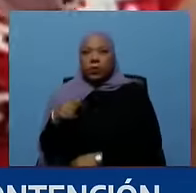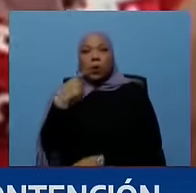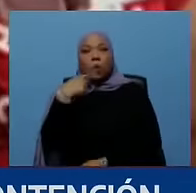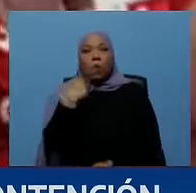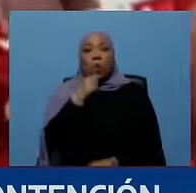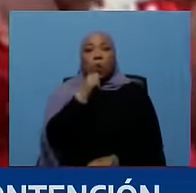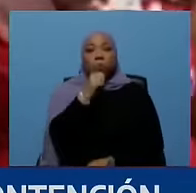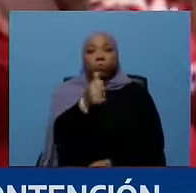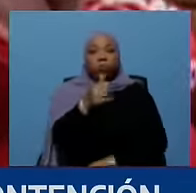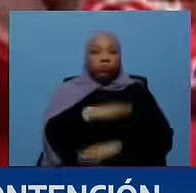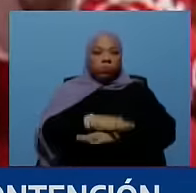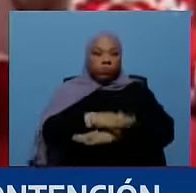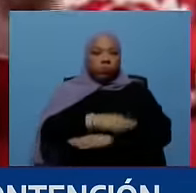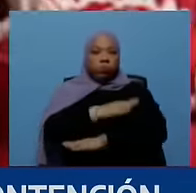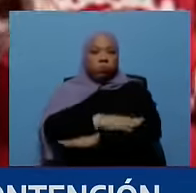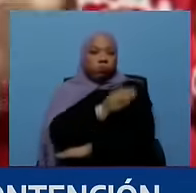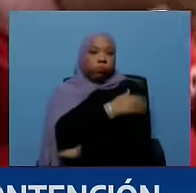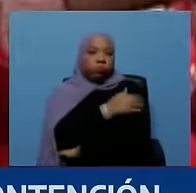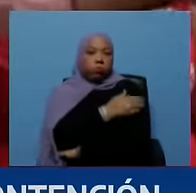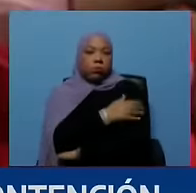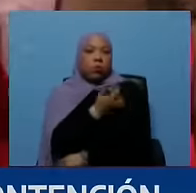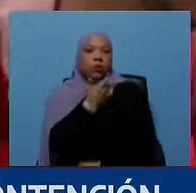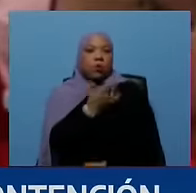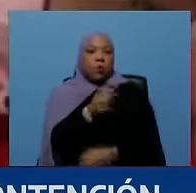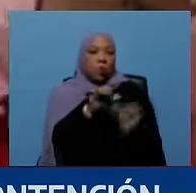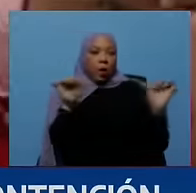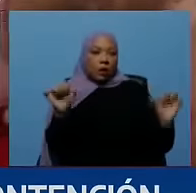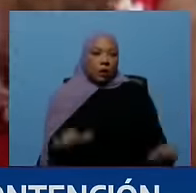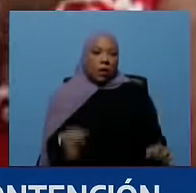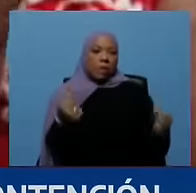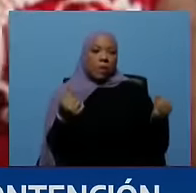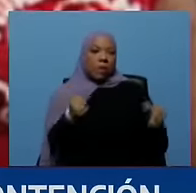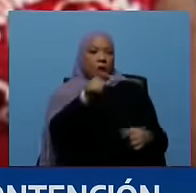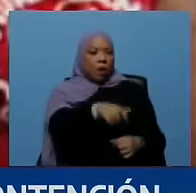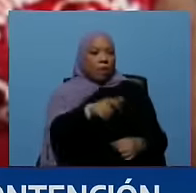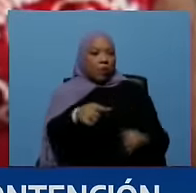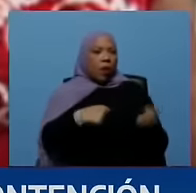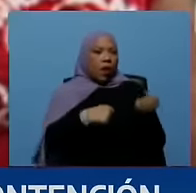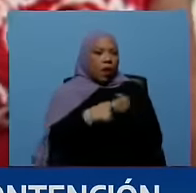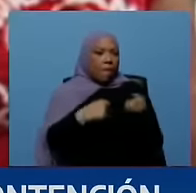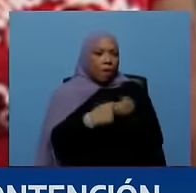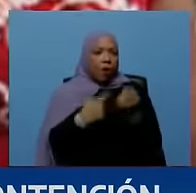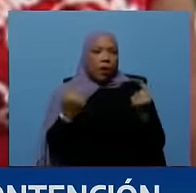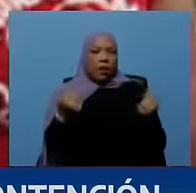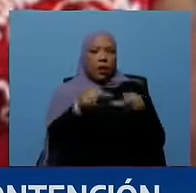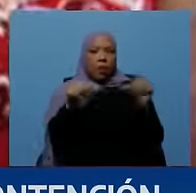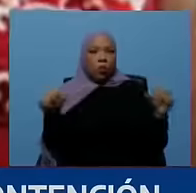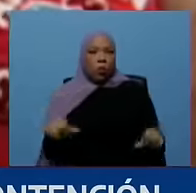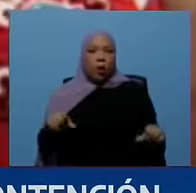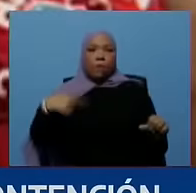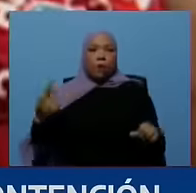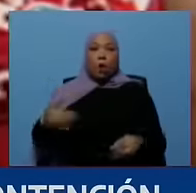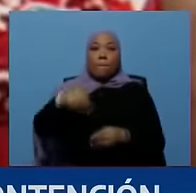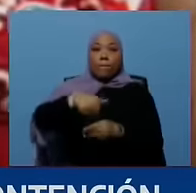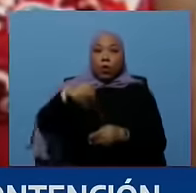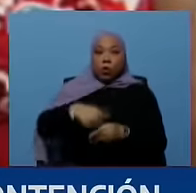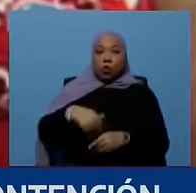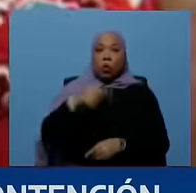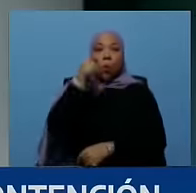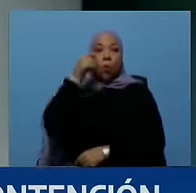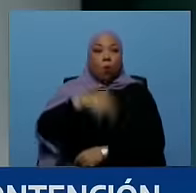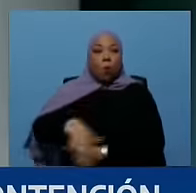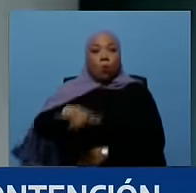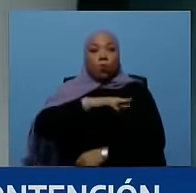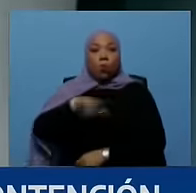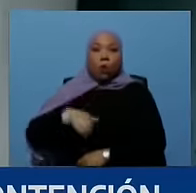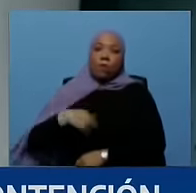oligarquía. A la oligarquía fascista le decimos hoy. Y la otra era elecciones populares. Y